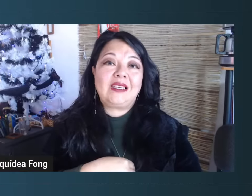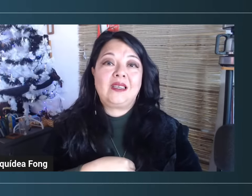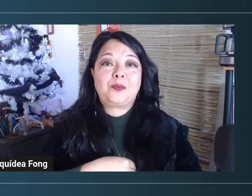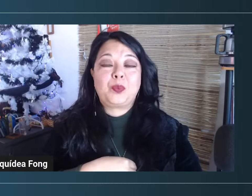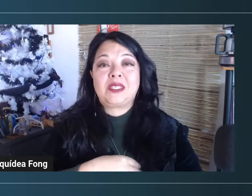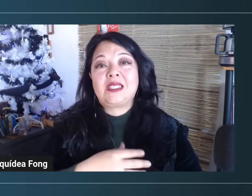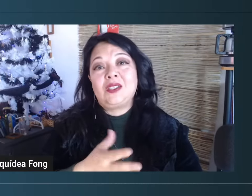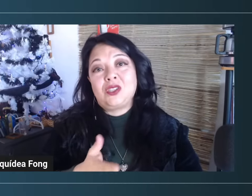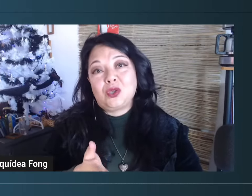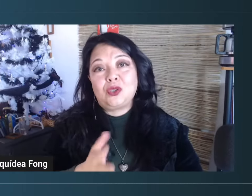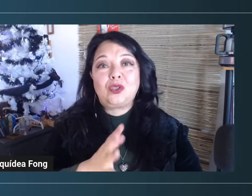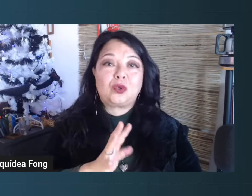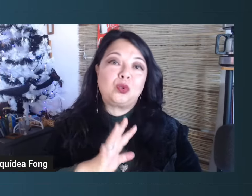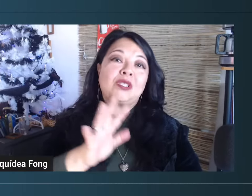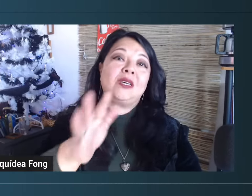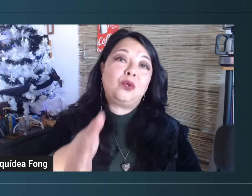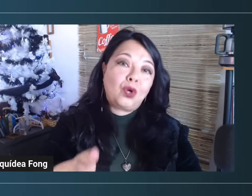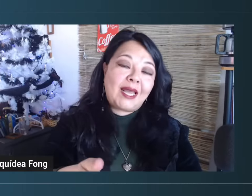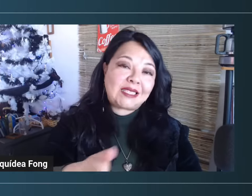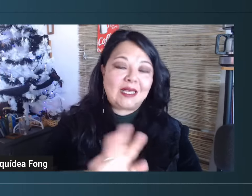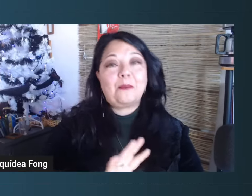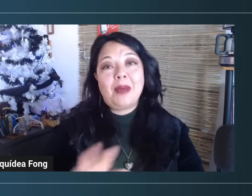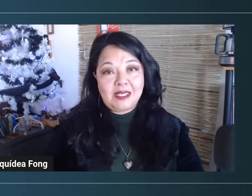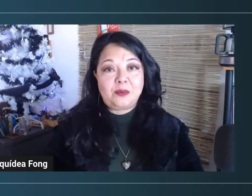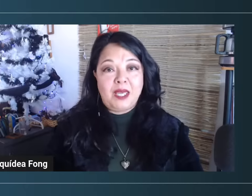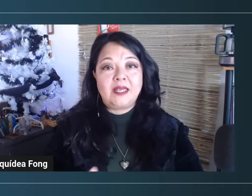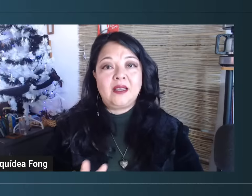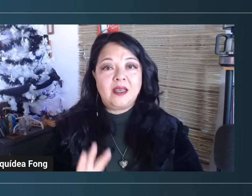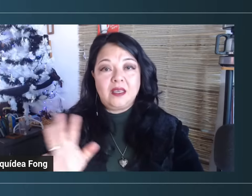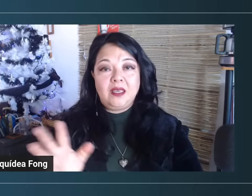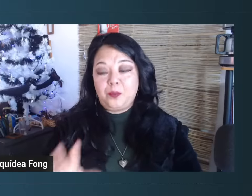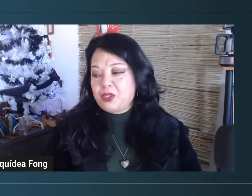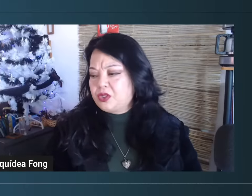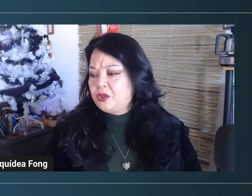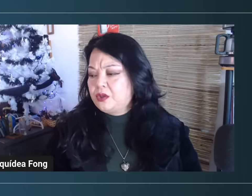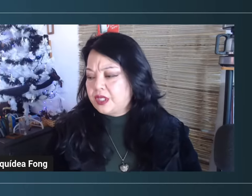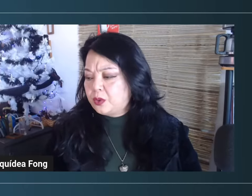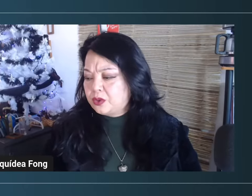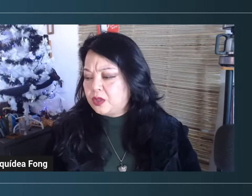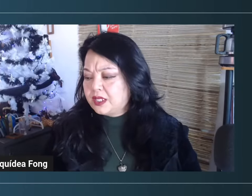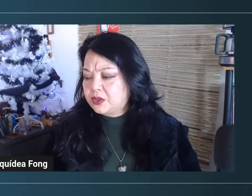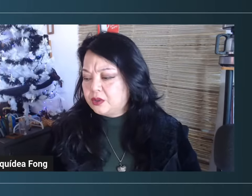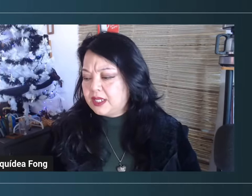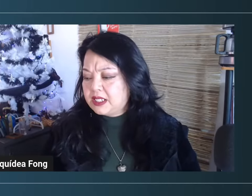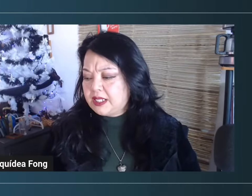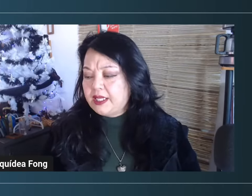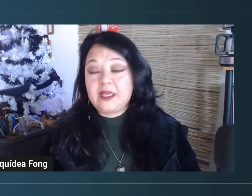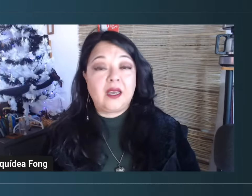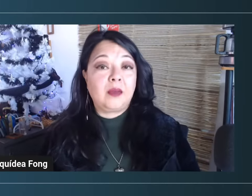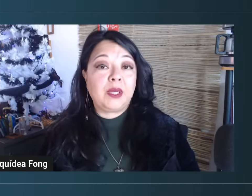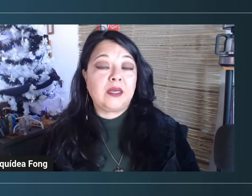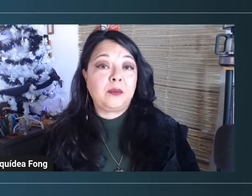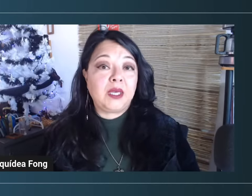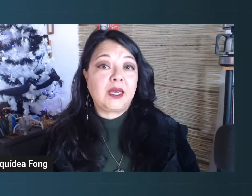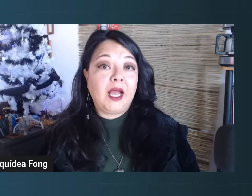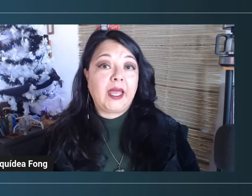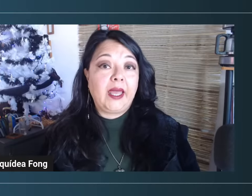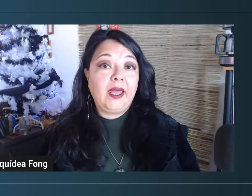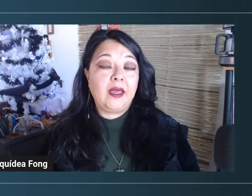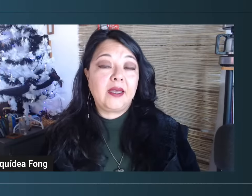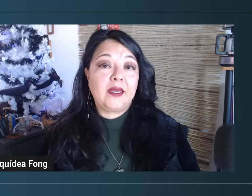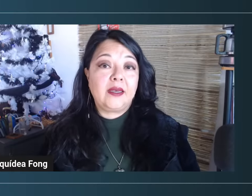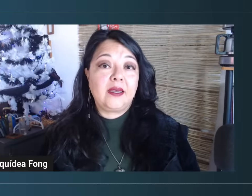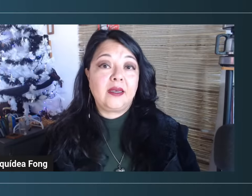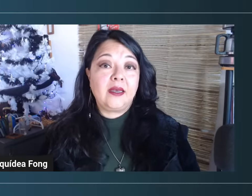Eh pues son tus neuronas más bien y pues yo recuerdo un caso de una chiquilla amiga de mi hija que